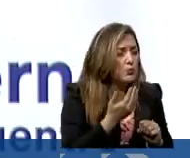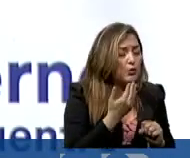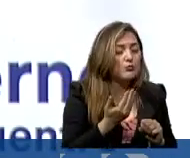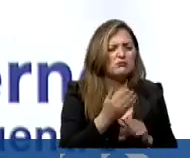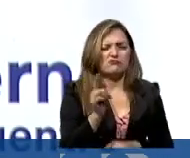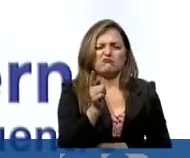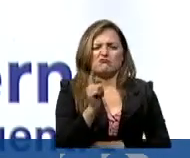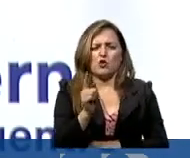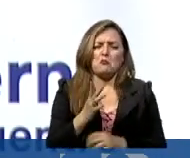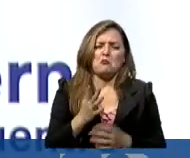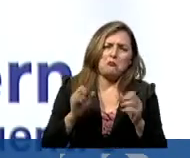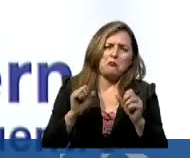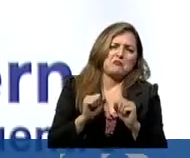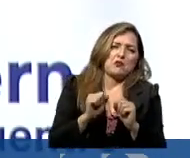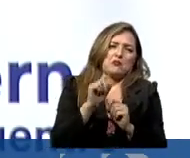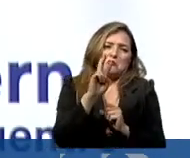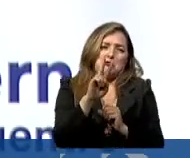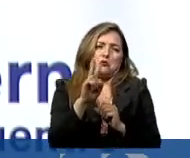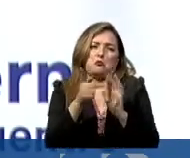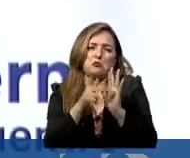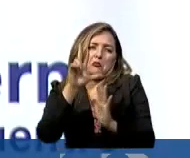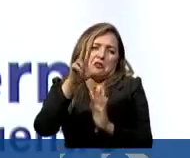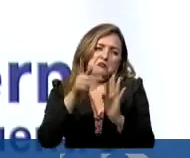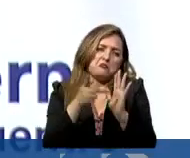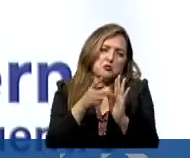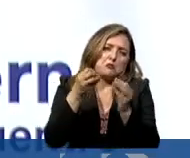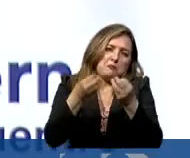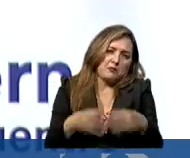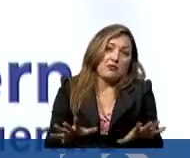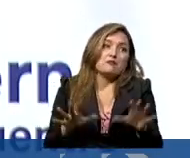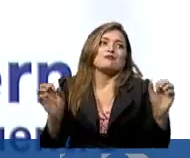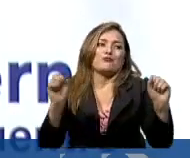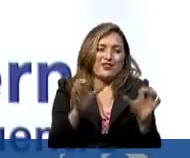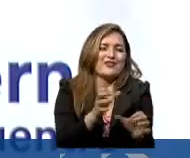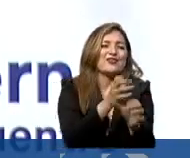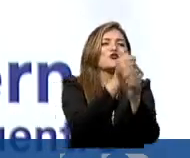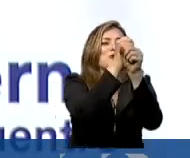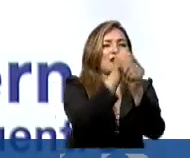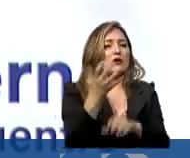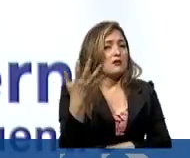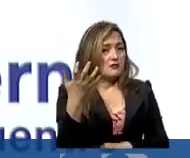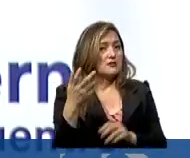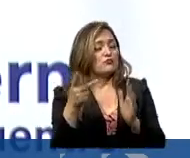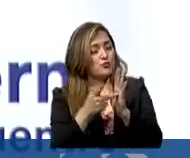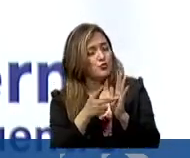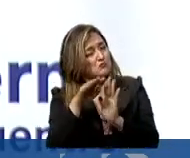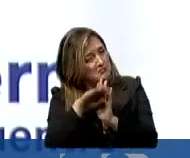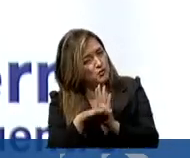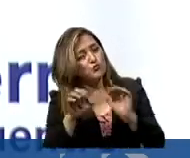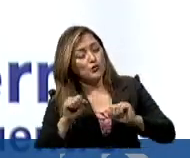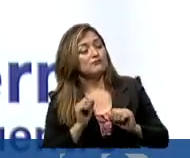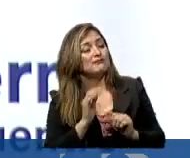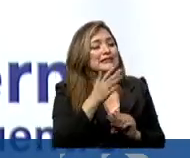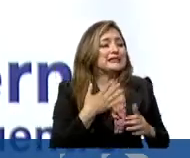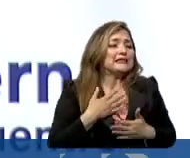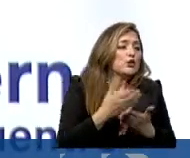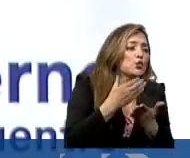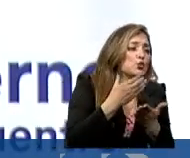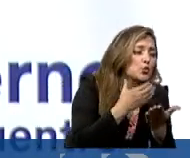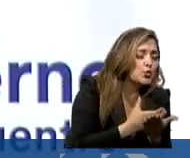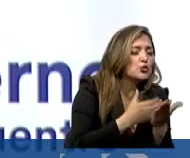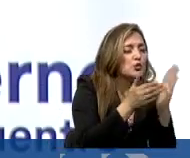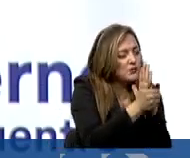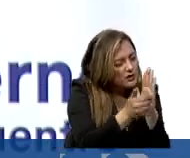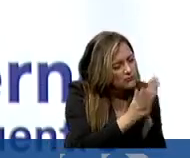licencia. Hoy en día lo que el ciudadano puede hacer es que a partir de los 15 puntos o menos pueda acceder a cursos